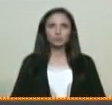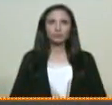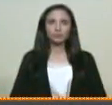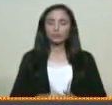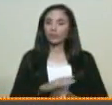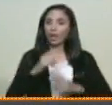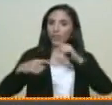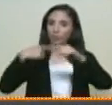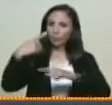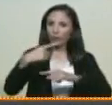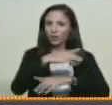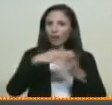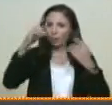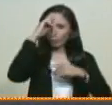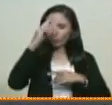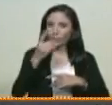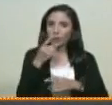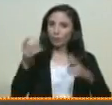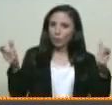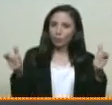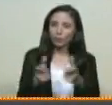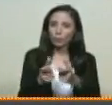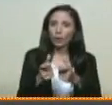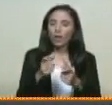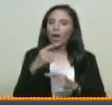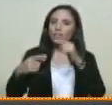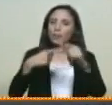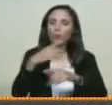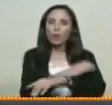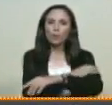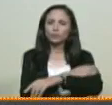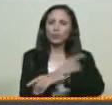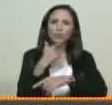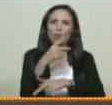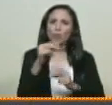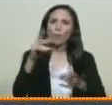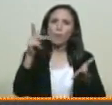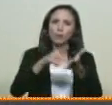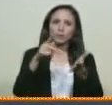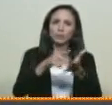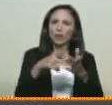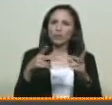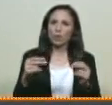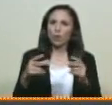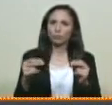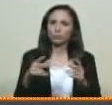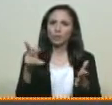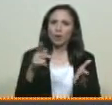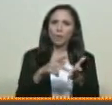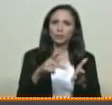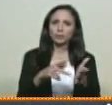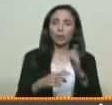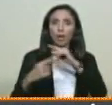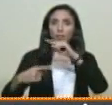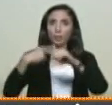de conversaciones auspiciadas por el Consejo Nacional Electoral y su presidenta Tibisay Lucena,